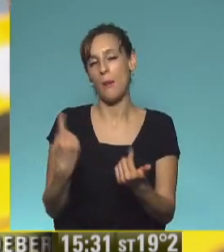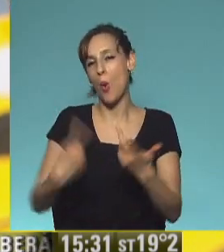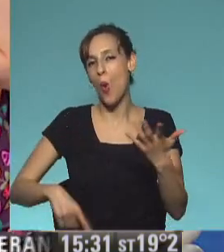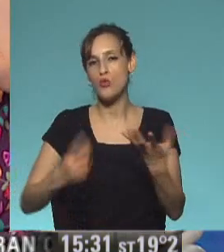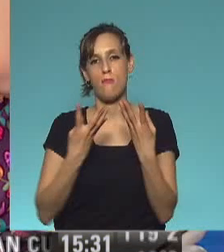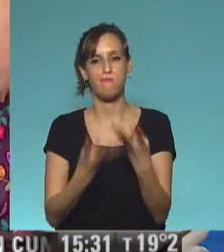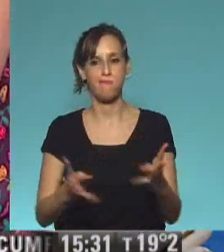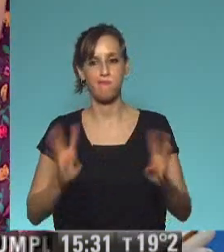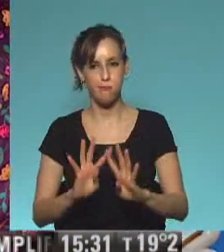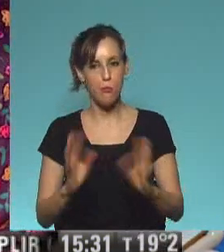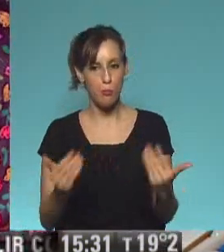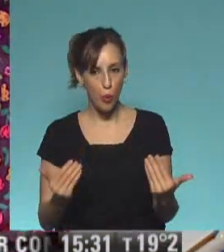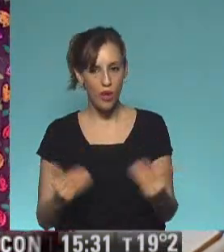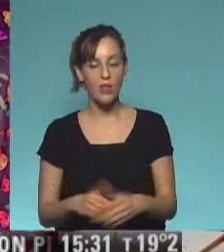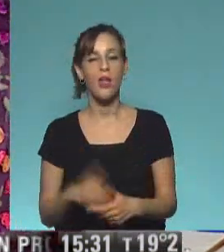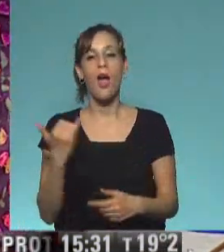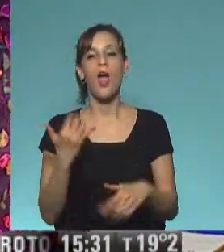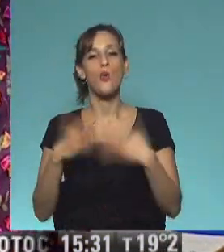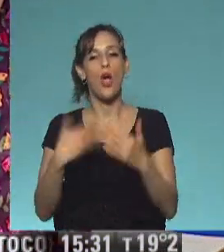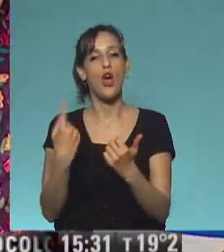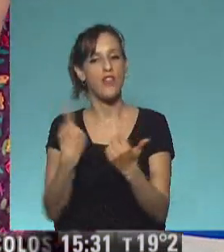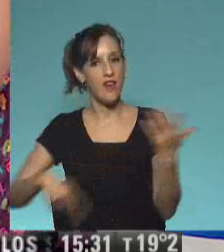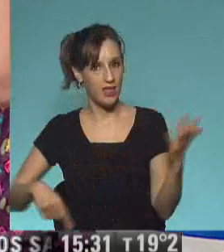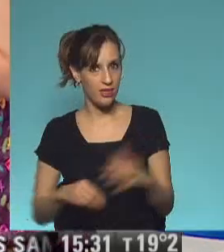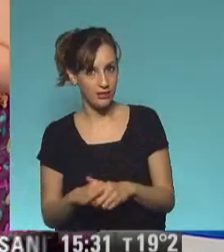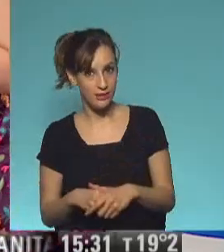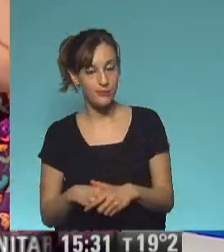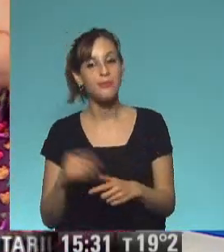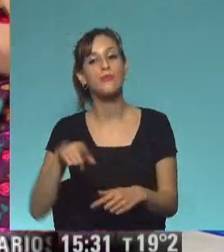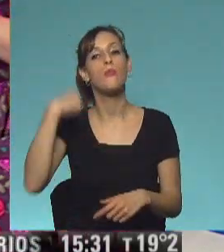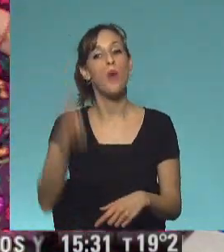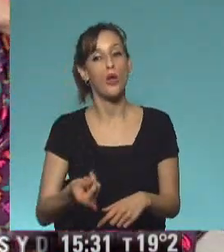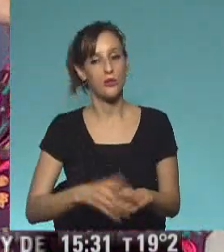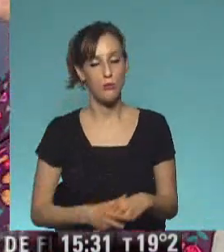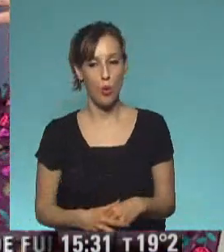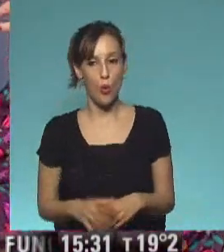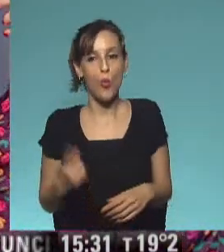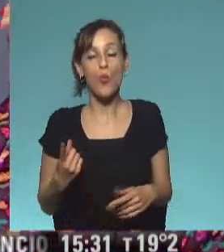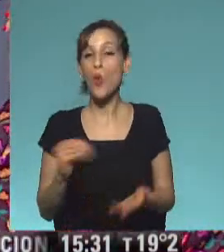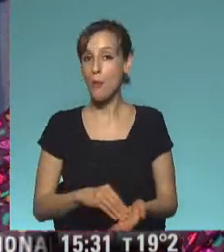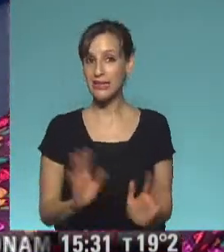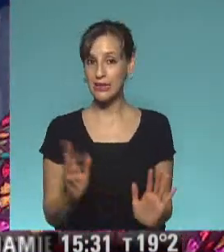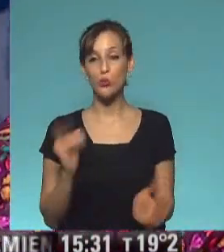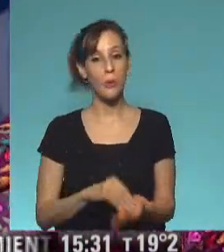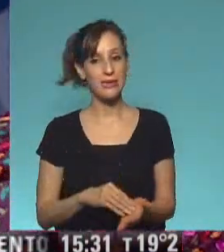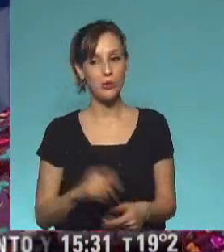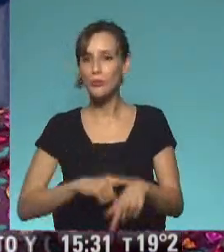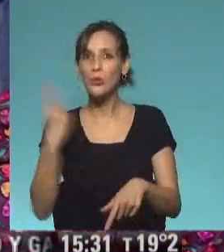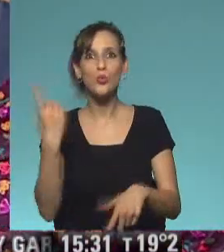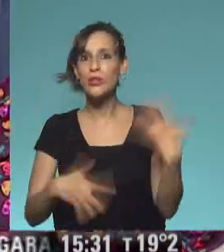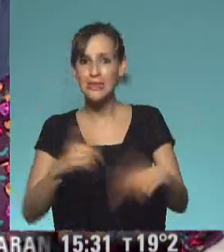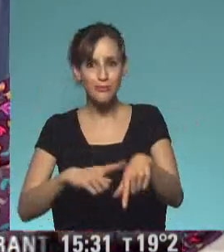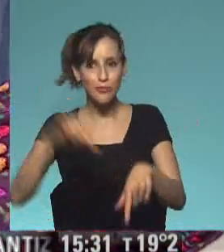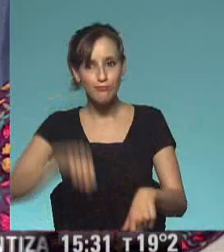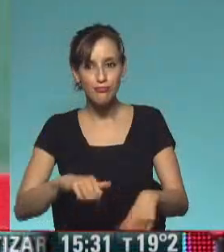Y hay distintos juegos que se hacen con los frijoles, cuentan en Perú. Vamos al próximo. Dale, tenemos un una más. Uno más, minuto, tenemos. Minuto. Ay, bueno, pero les